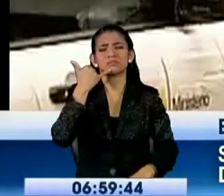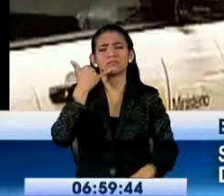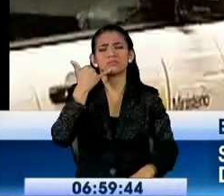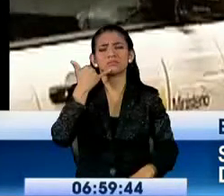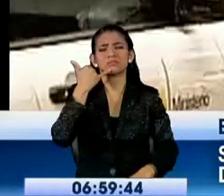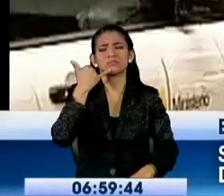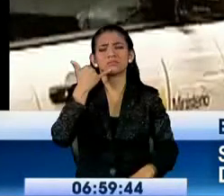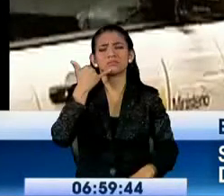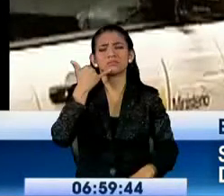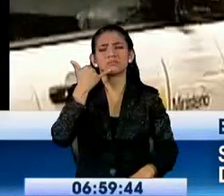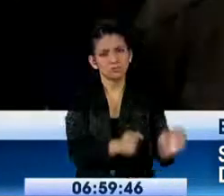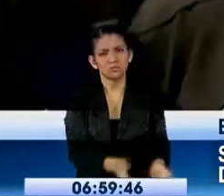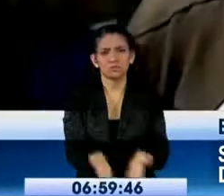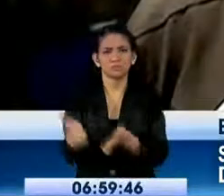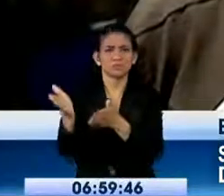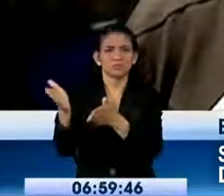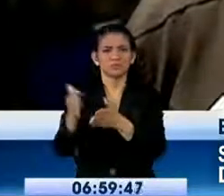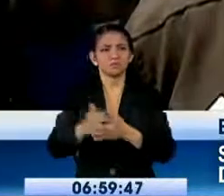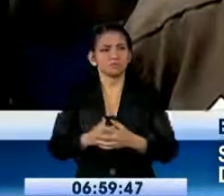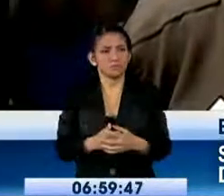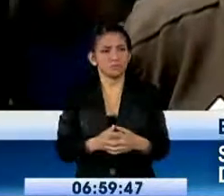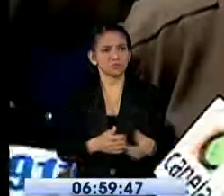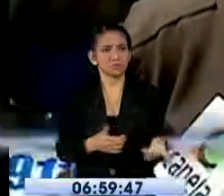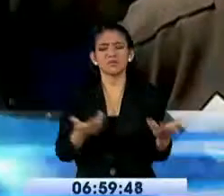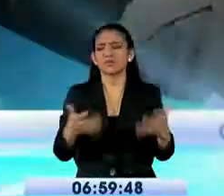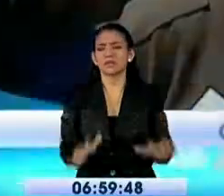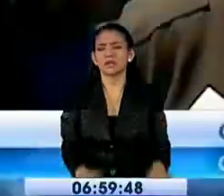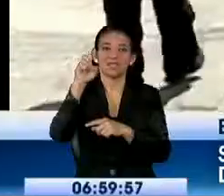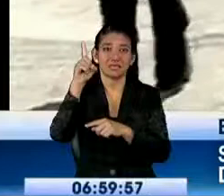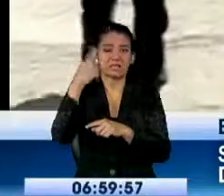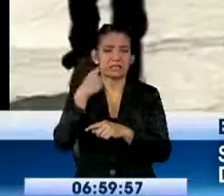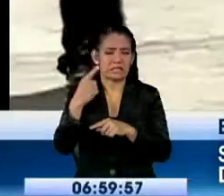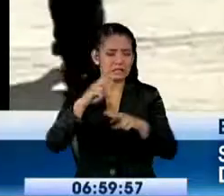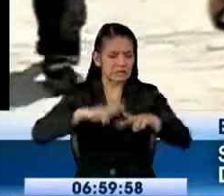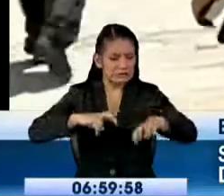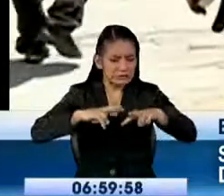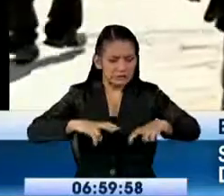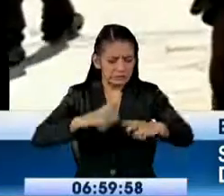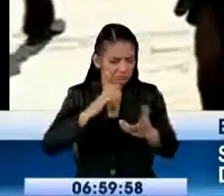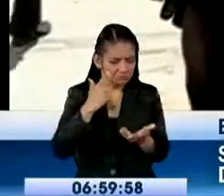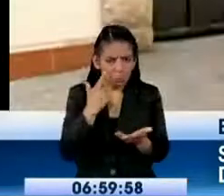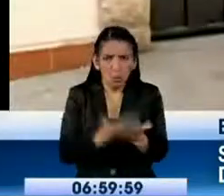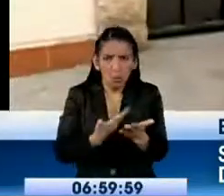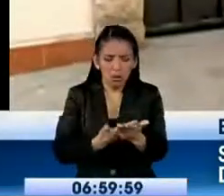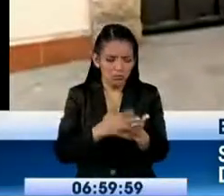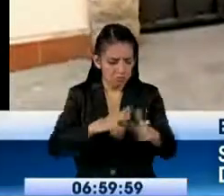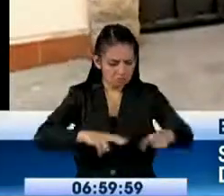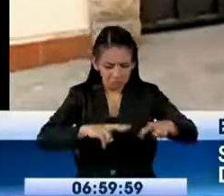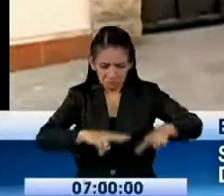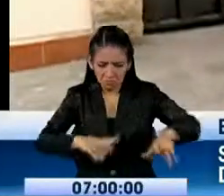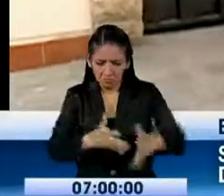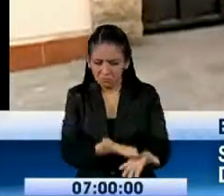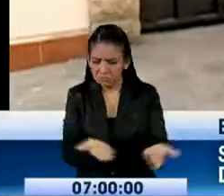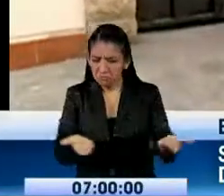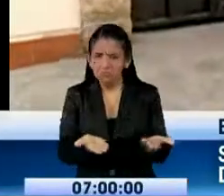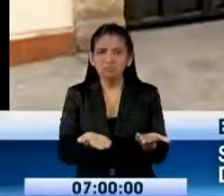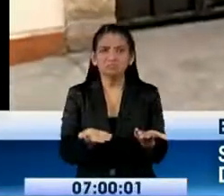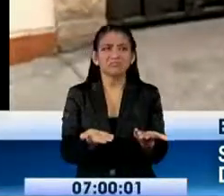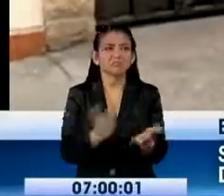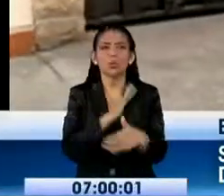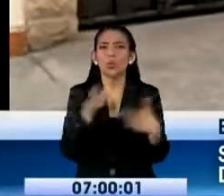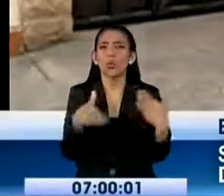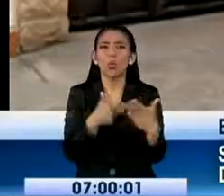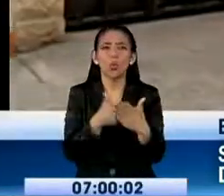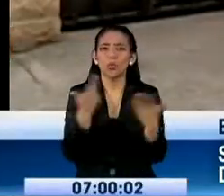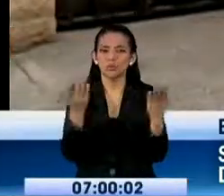respectivo levantamiento del cadáver. Ella presentaba lividez cadavérica. Huellas de las primeras indagaciones en la escena del crimen. Todo